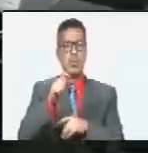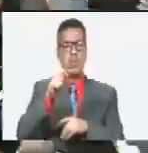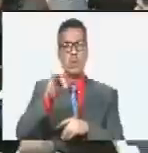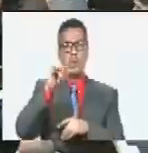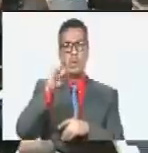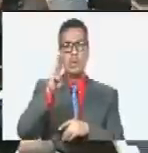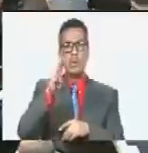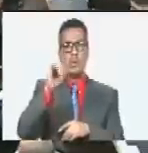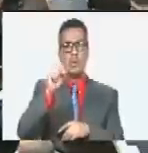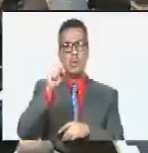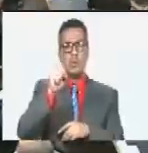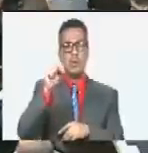Lucena Ramírez.